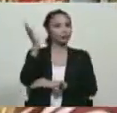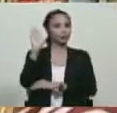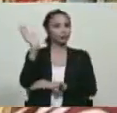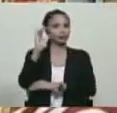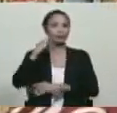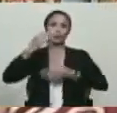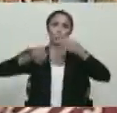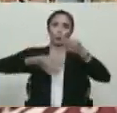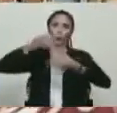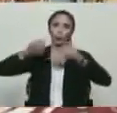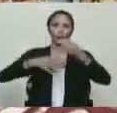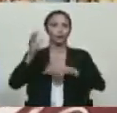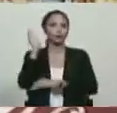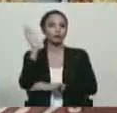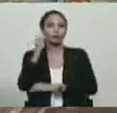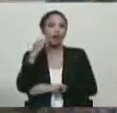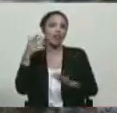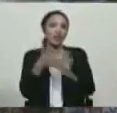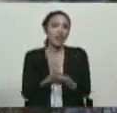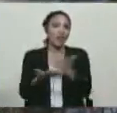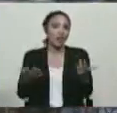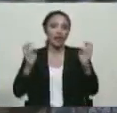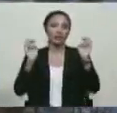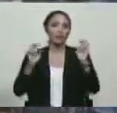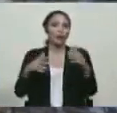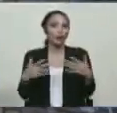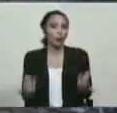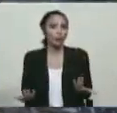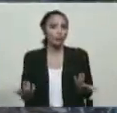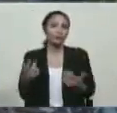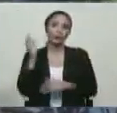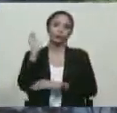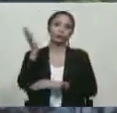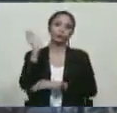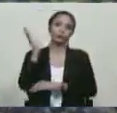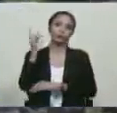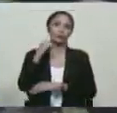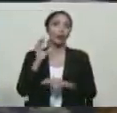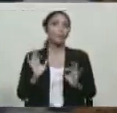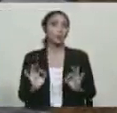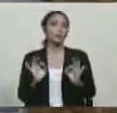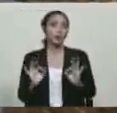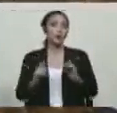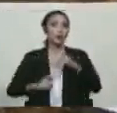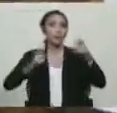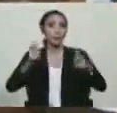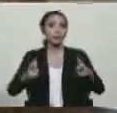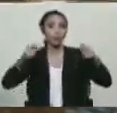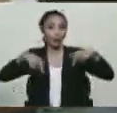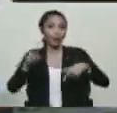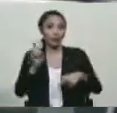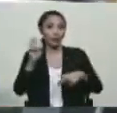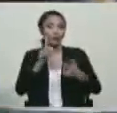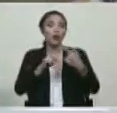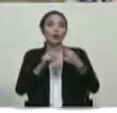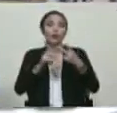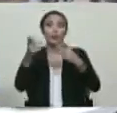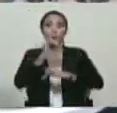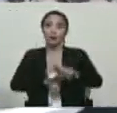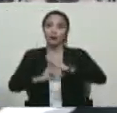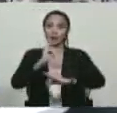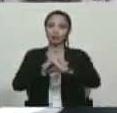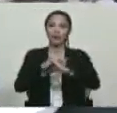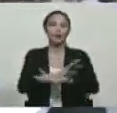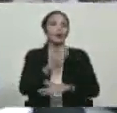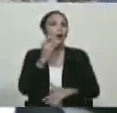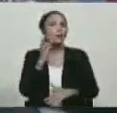simposios, simposios que van a estar ofreciendo especialistas venezolanos e internacionales. Por ejemplo,